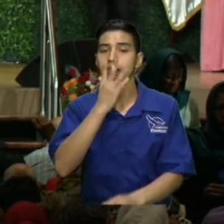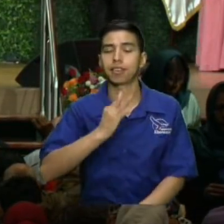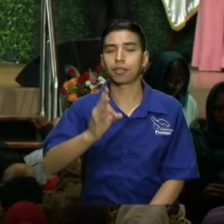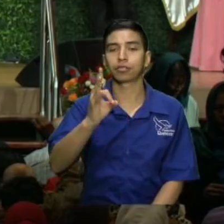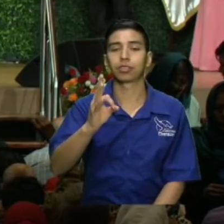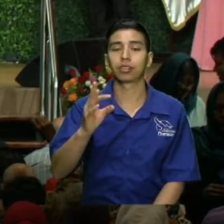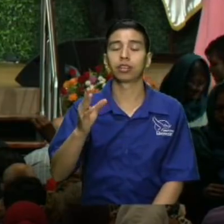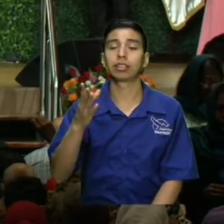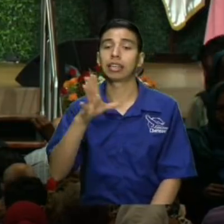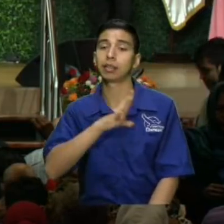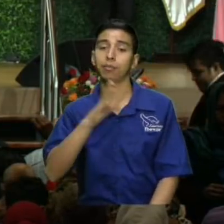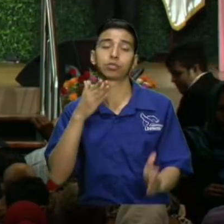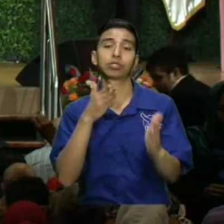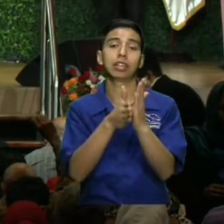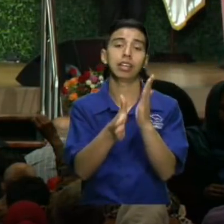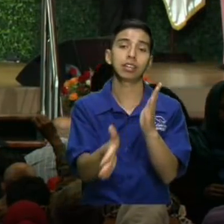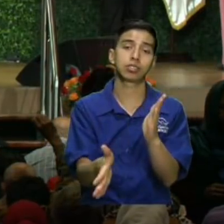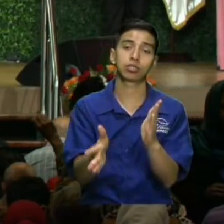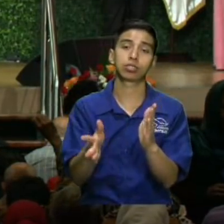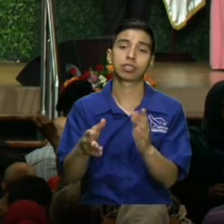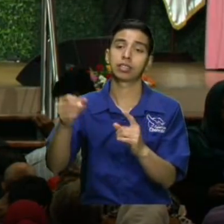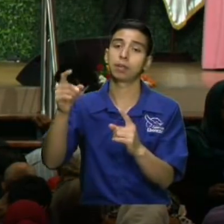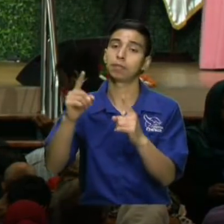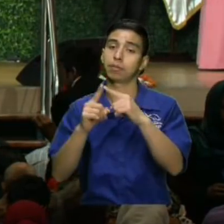dado derechos de primogenitura.